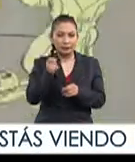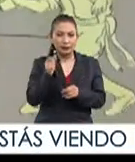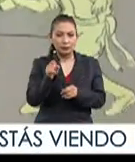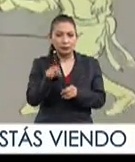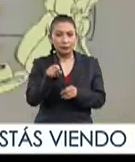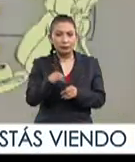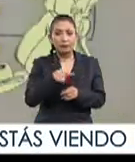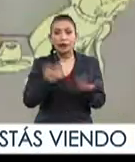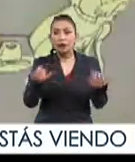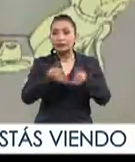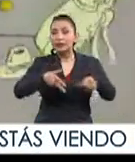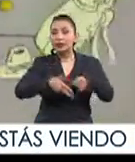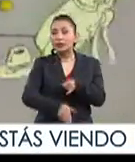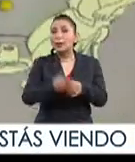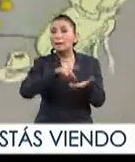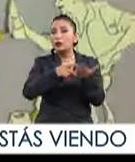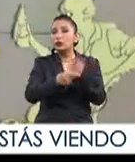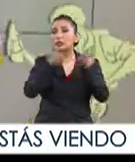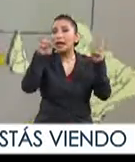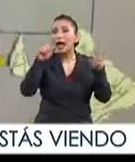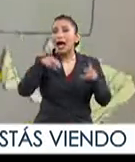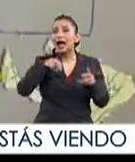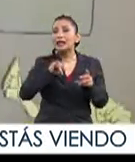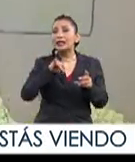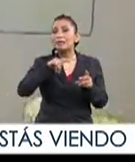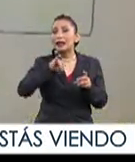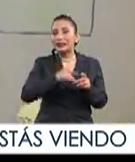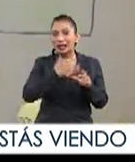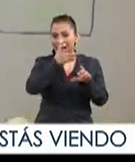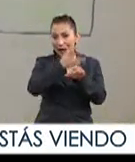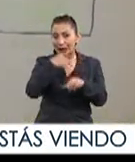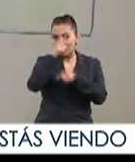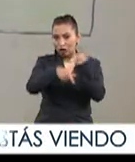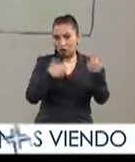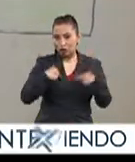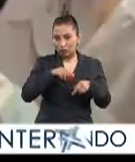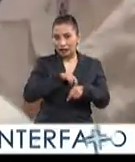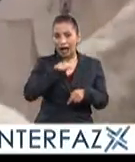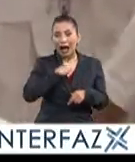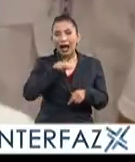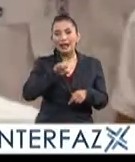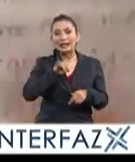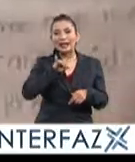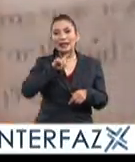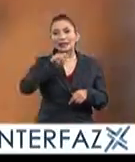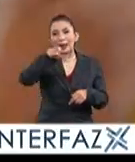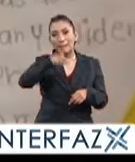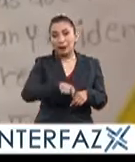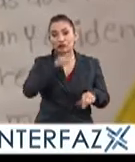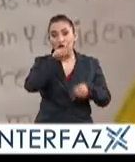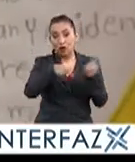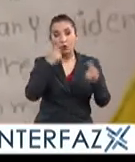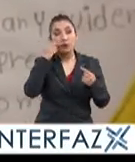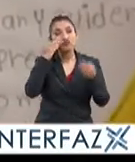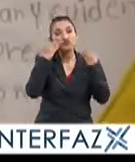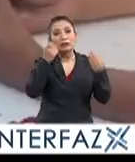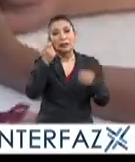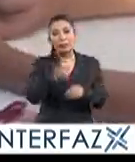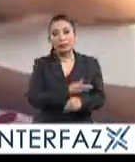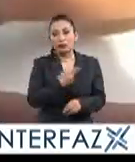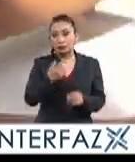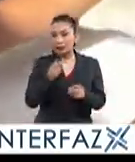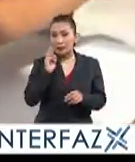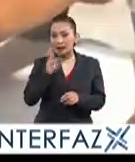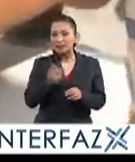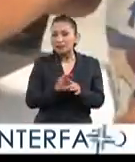se llevó a cabo la inauguración del proyecto Anímate, y las cámaras de la Agencia Informativa de Educación de México estuvieron presentes. No